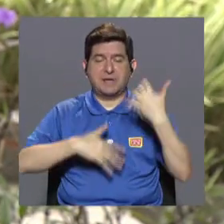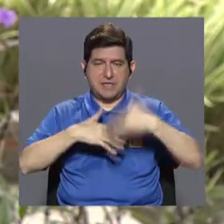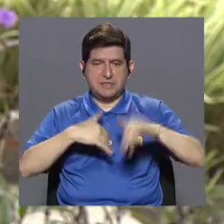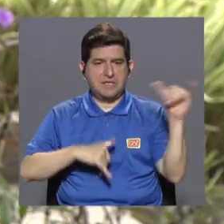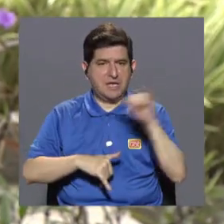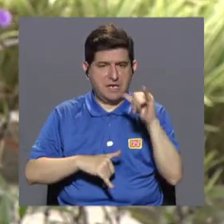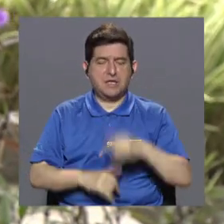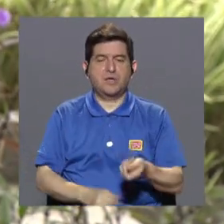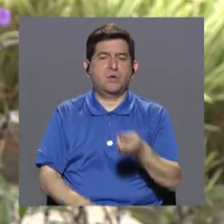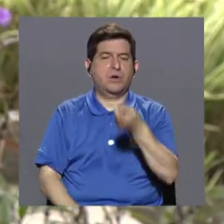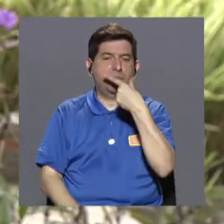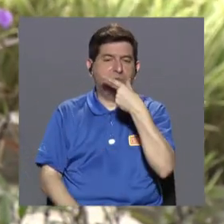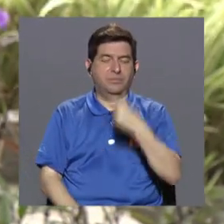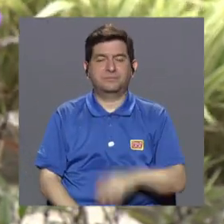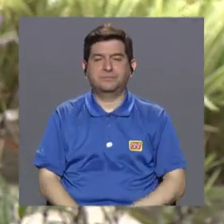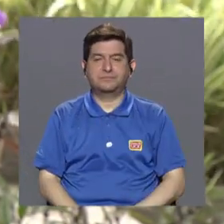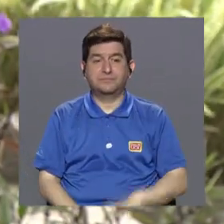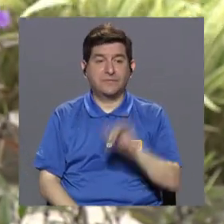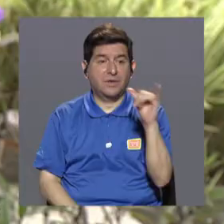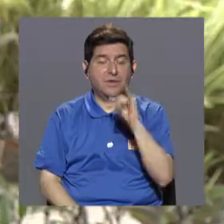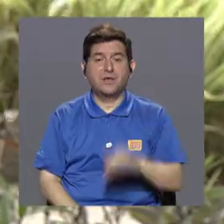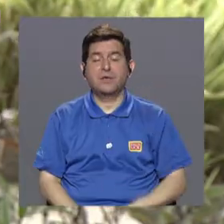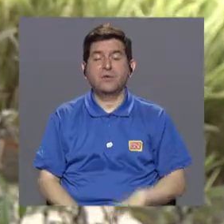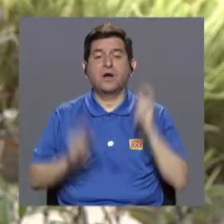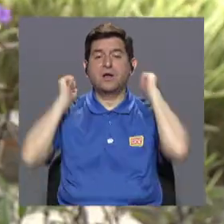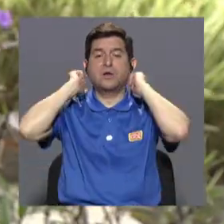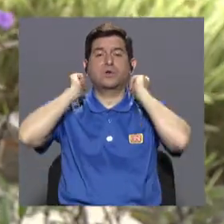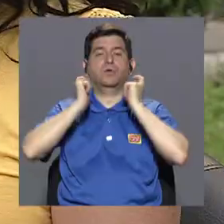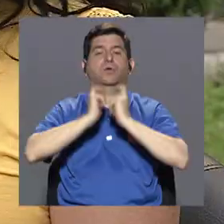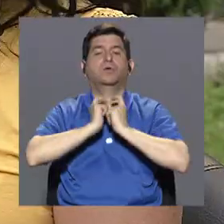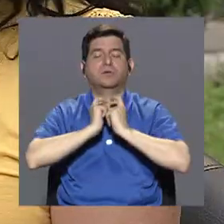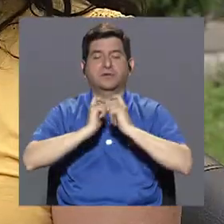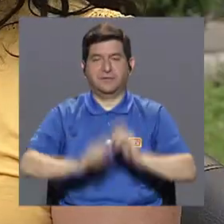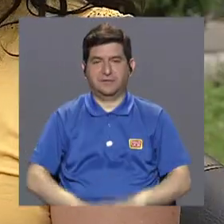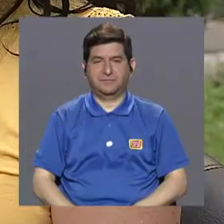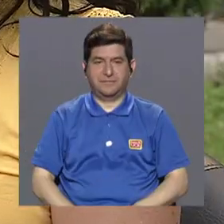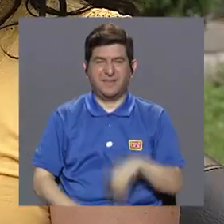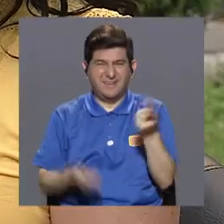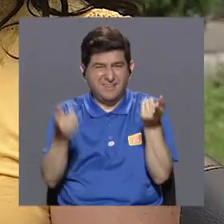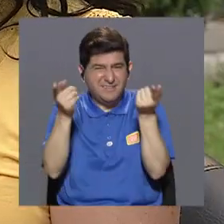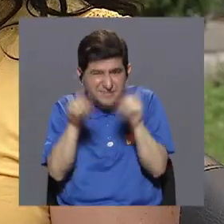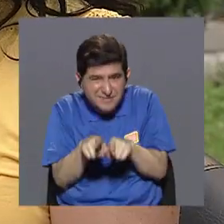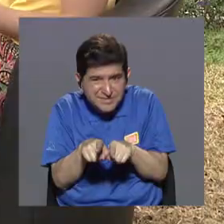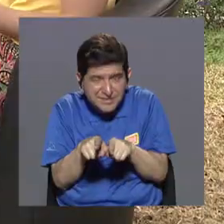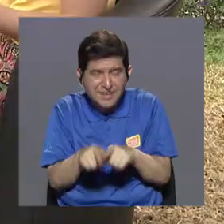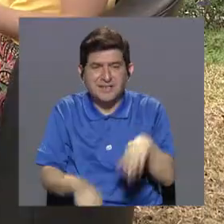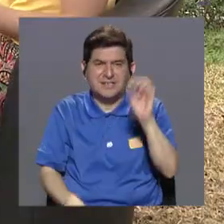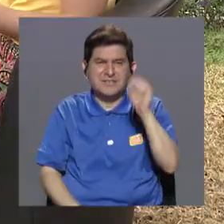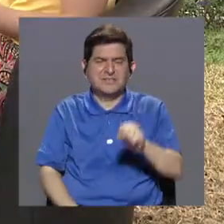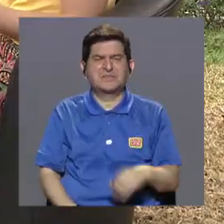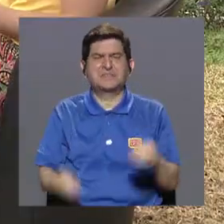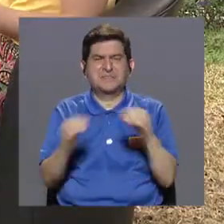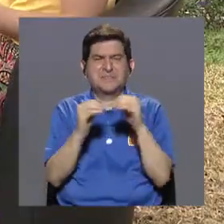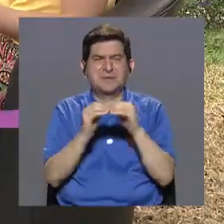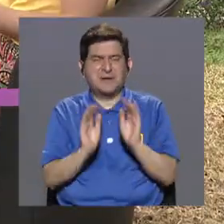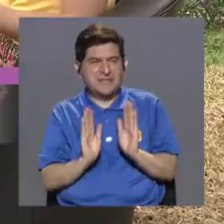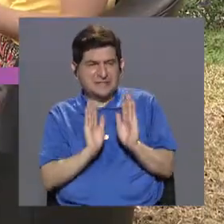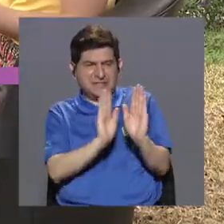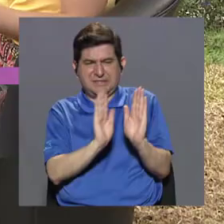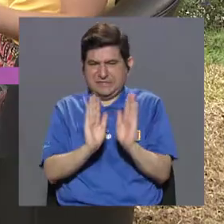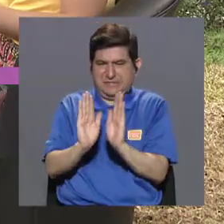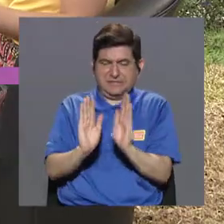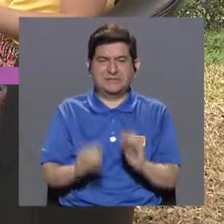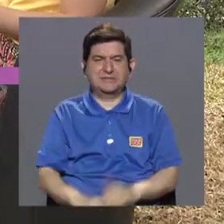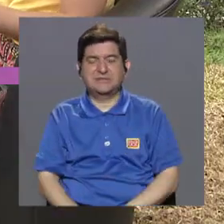circulando en sangre igual que las tabletas. Uh-huh. Y también están los collares, que los collares lo que pasa es que sí están, son más